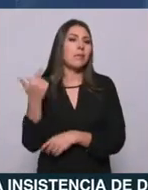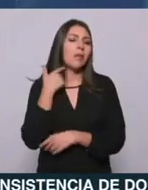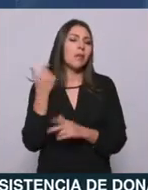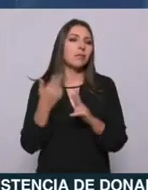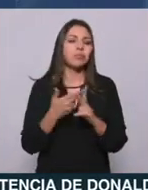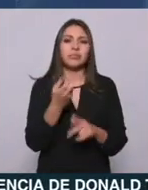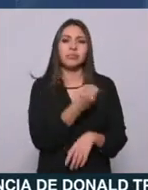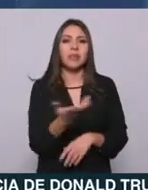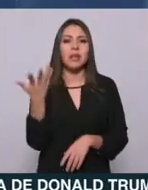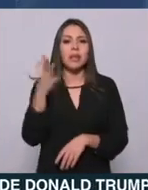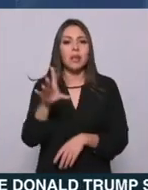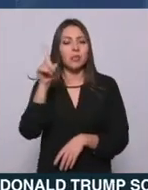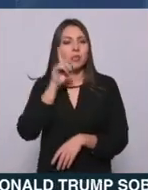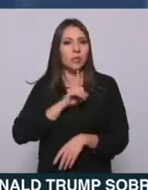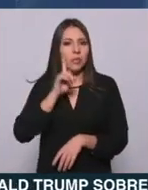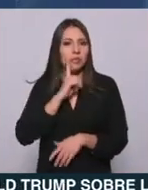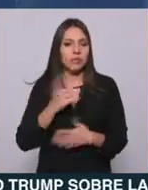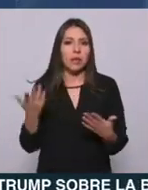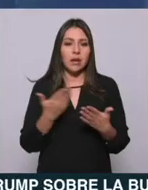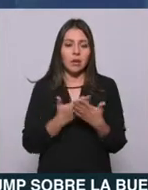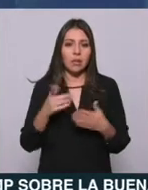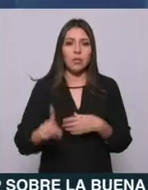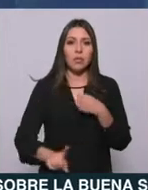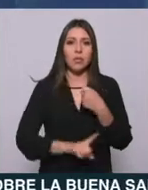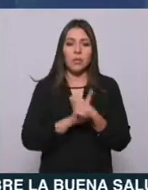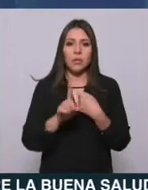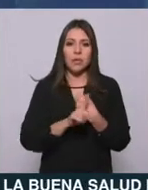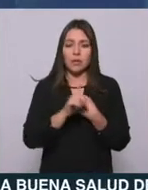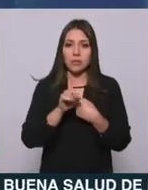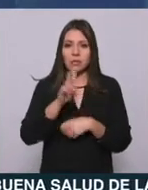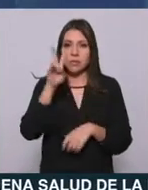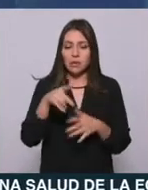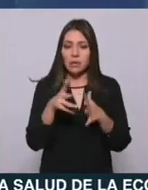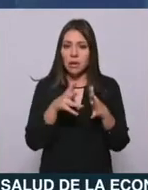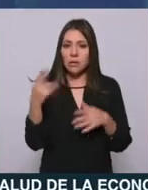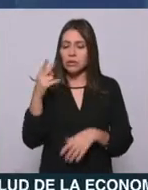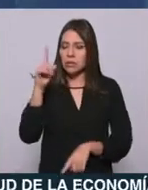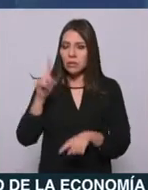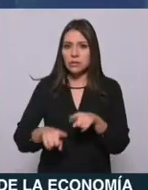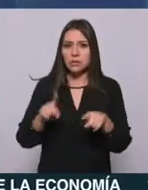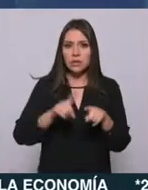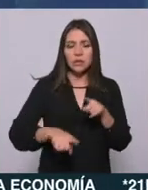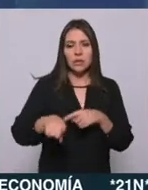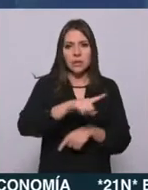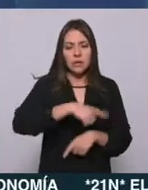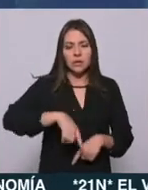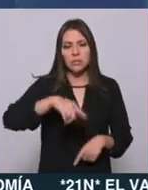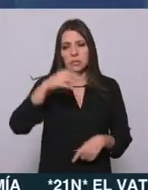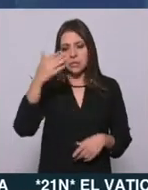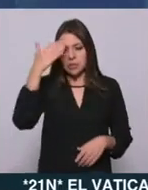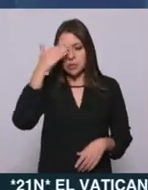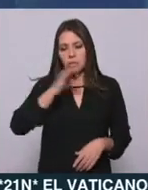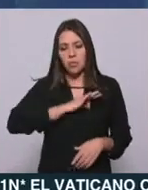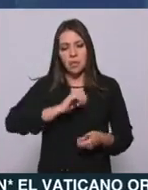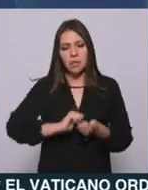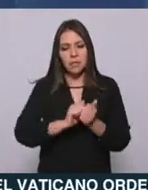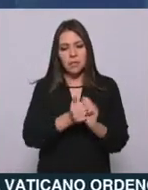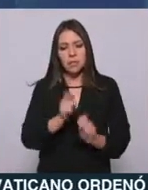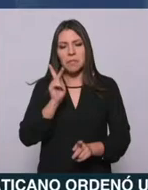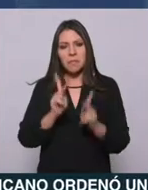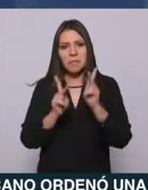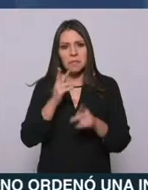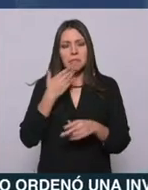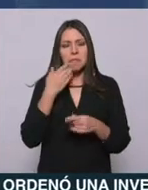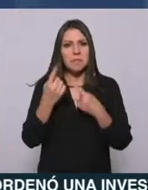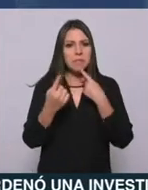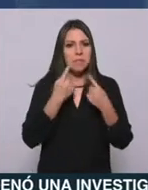ya habla que hay un problema y hay una crisis que se tiene que resolver y todas estamos como en esa disposición de generar un diálogo efectivo, no